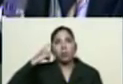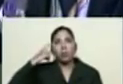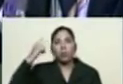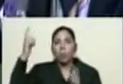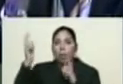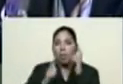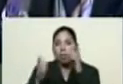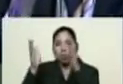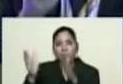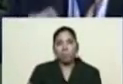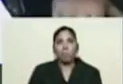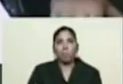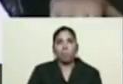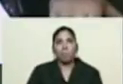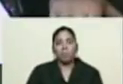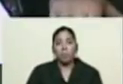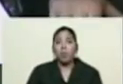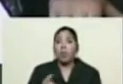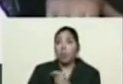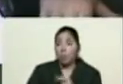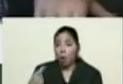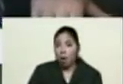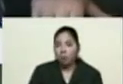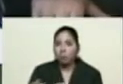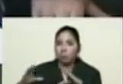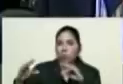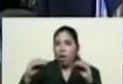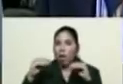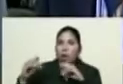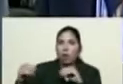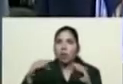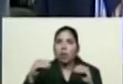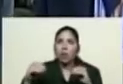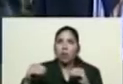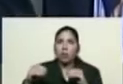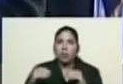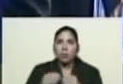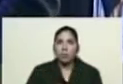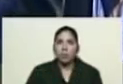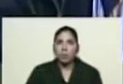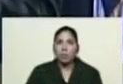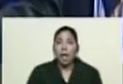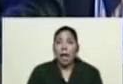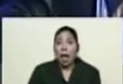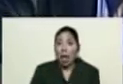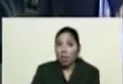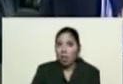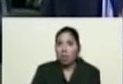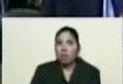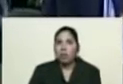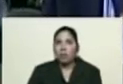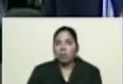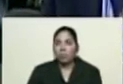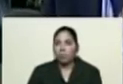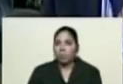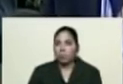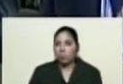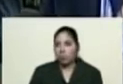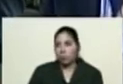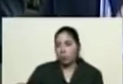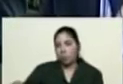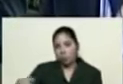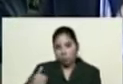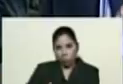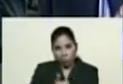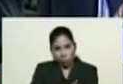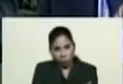Pero luego, conversando con el presidente Maduro, que lo hacíamos antes de recibir a los mandatarios de la cumbre,